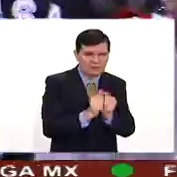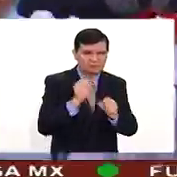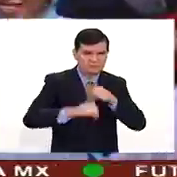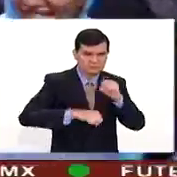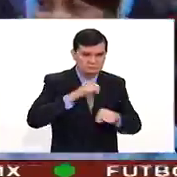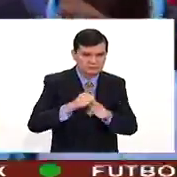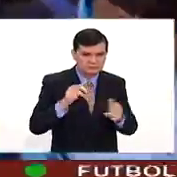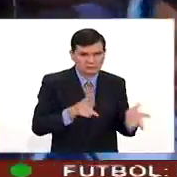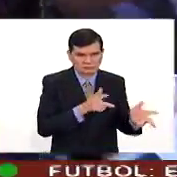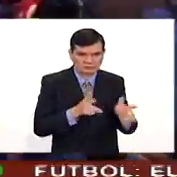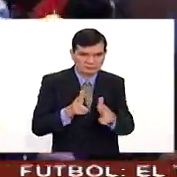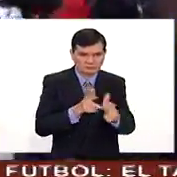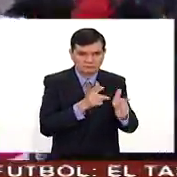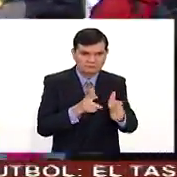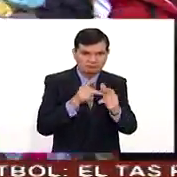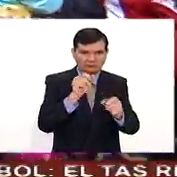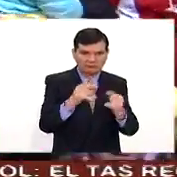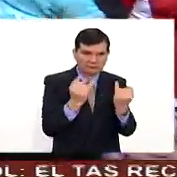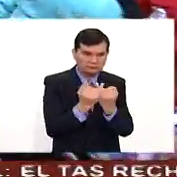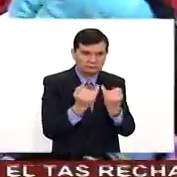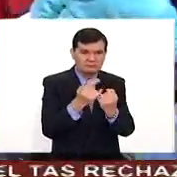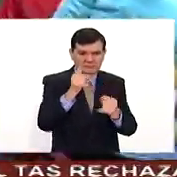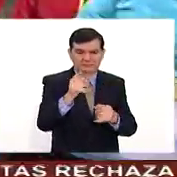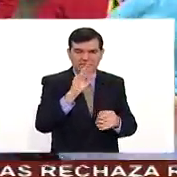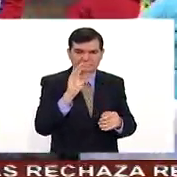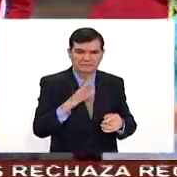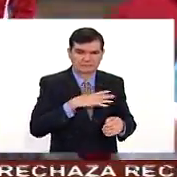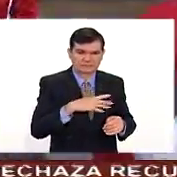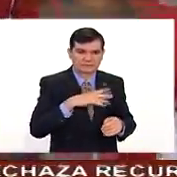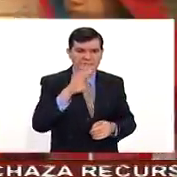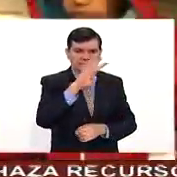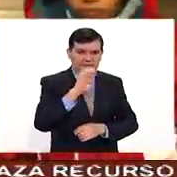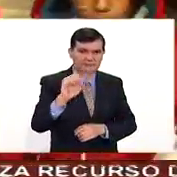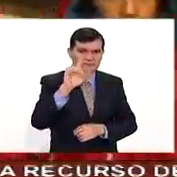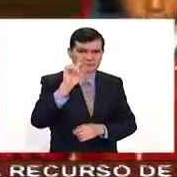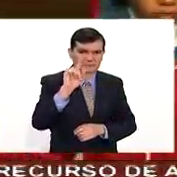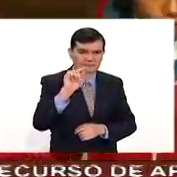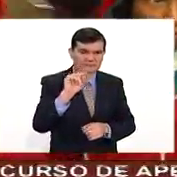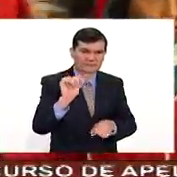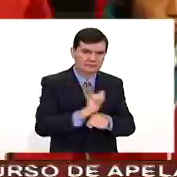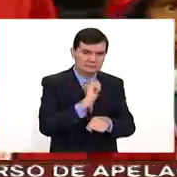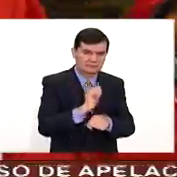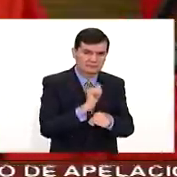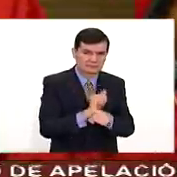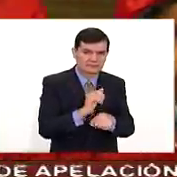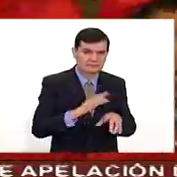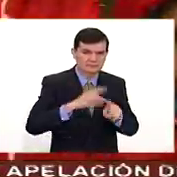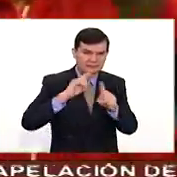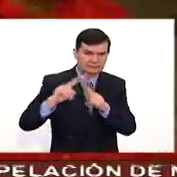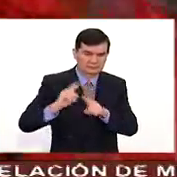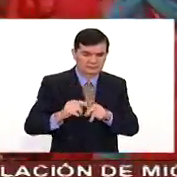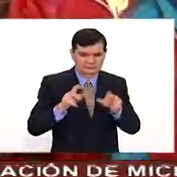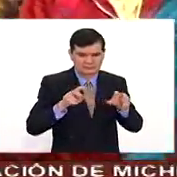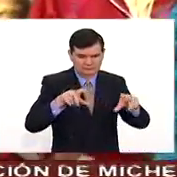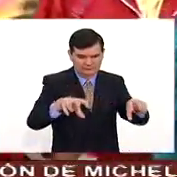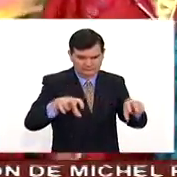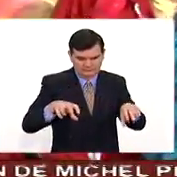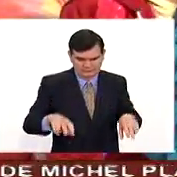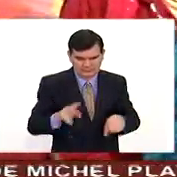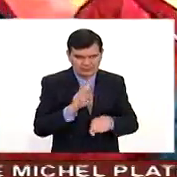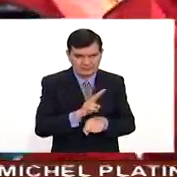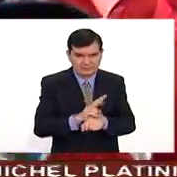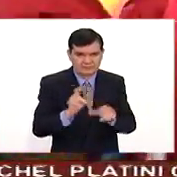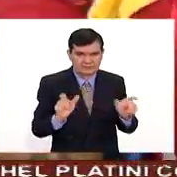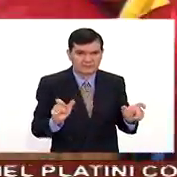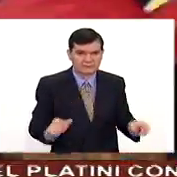bicicleta. Y para ello se ha sido dispuesto 470 vehículos de diversas corporaciones policíacas, así